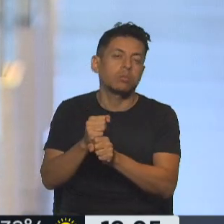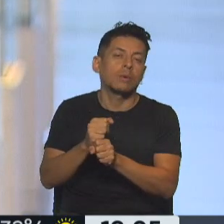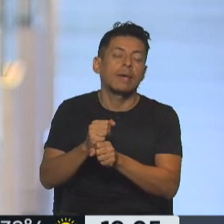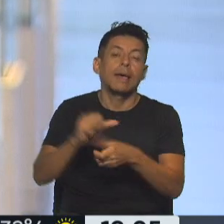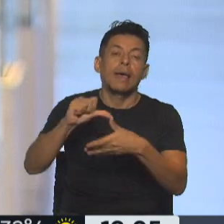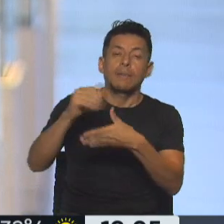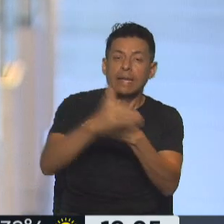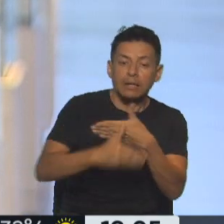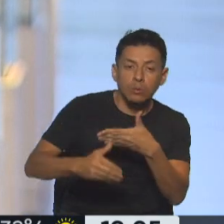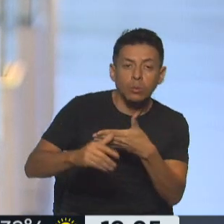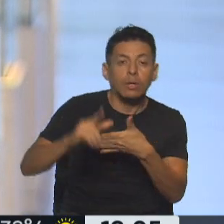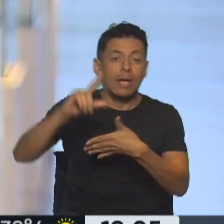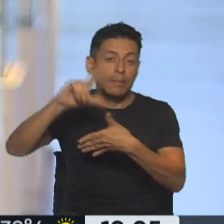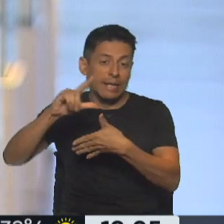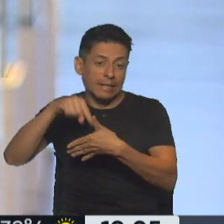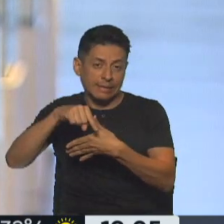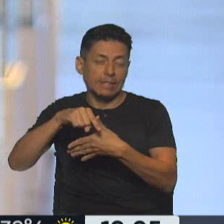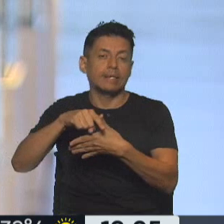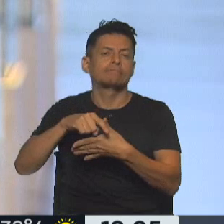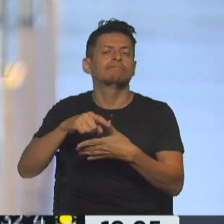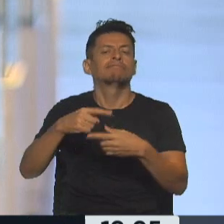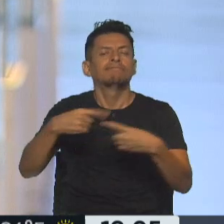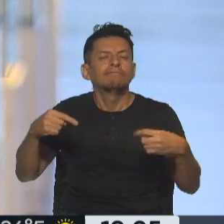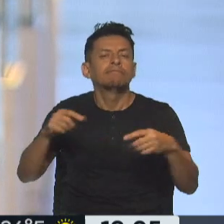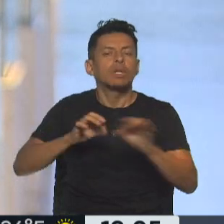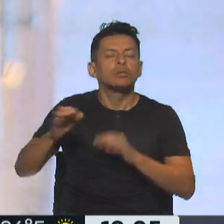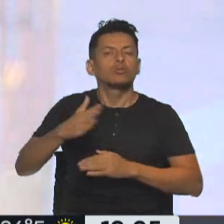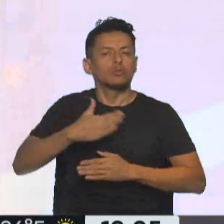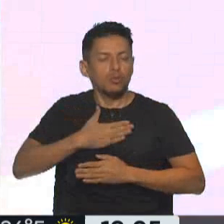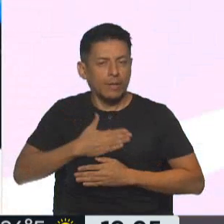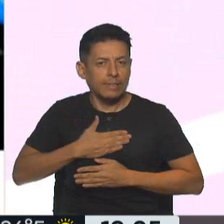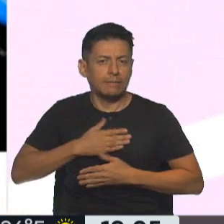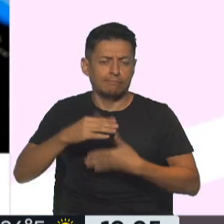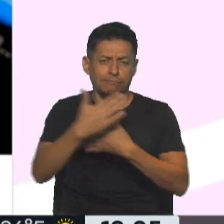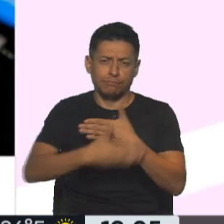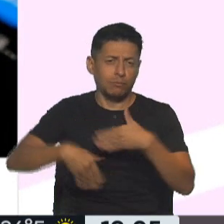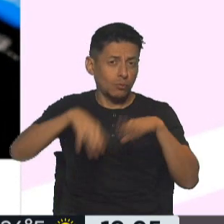Sur, América Latina, un proyecto de soberanía para toda nuestra región.